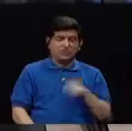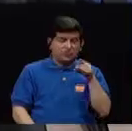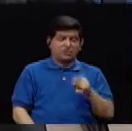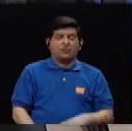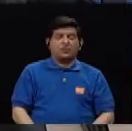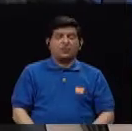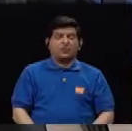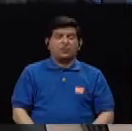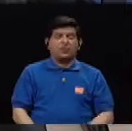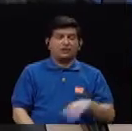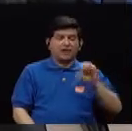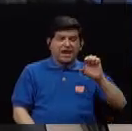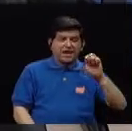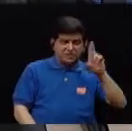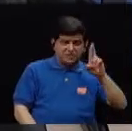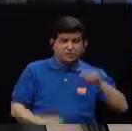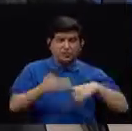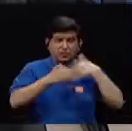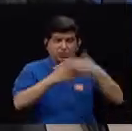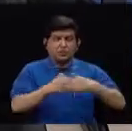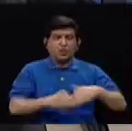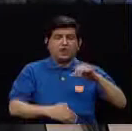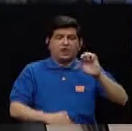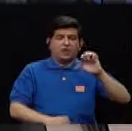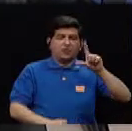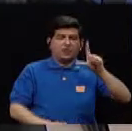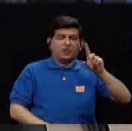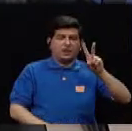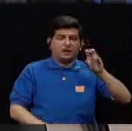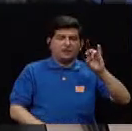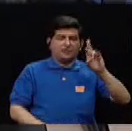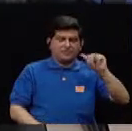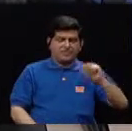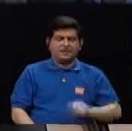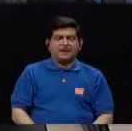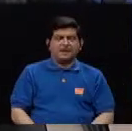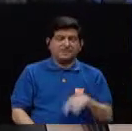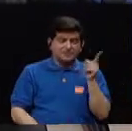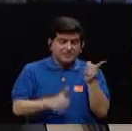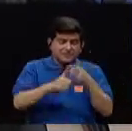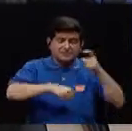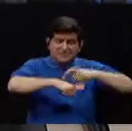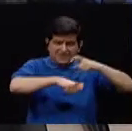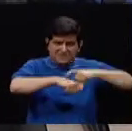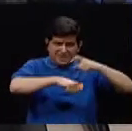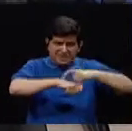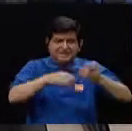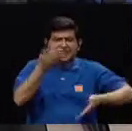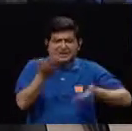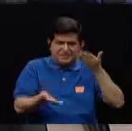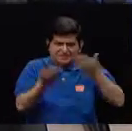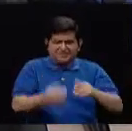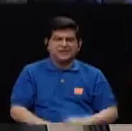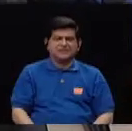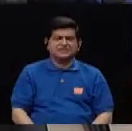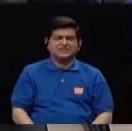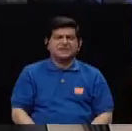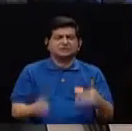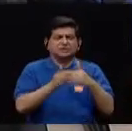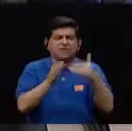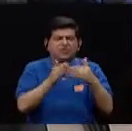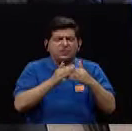luego Elvira, y así, entonces son saltos. Sí, entonces sí. por eso mencionamos una primera etapa con sí, esta, digo, una etapa